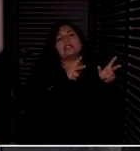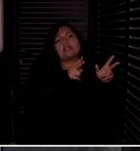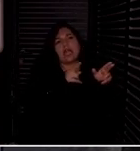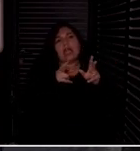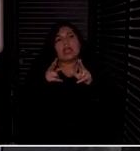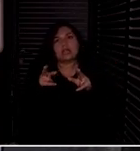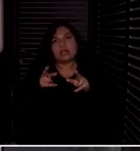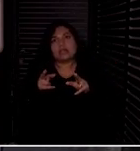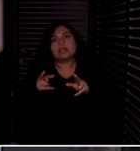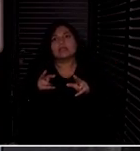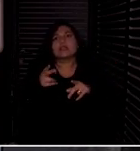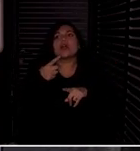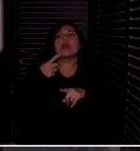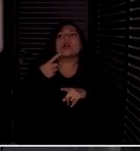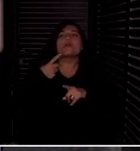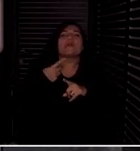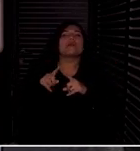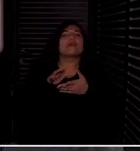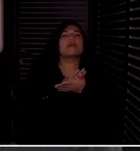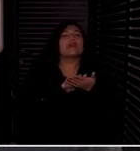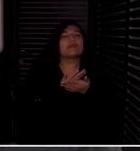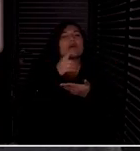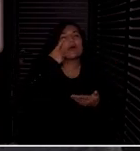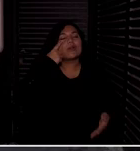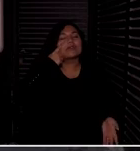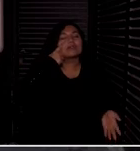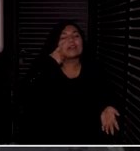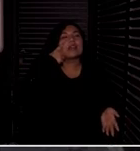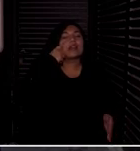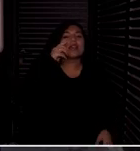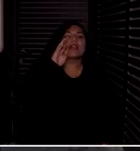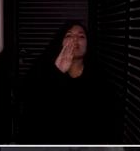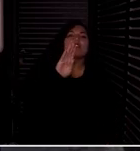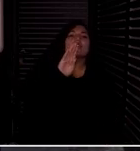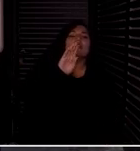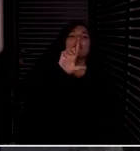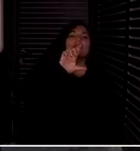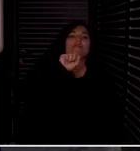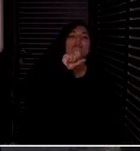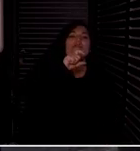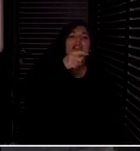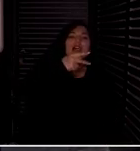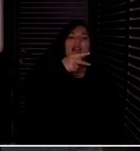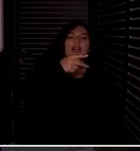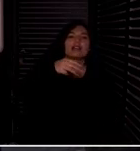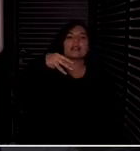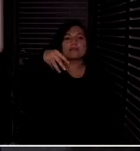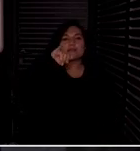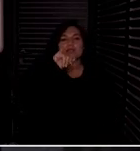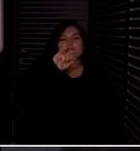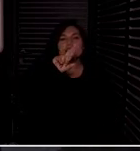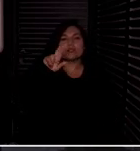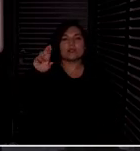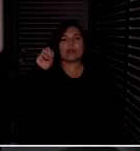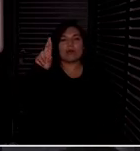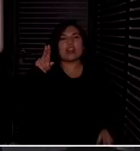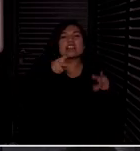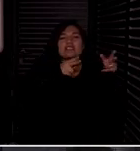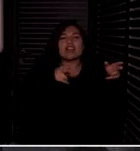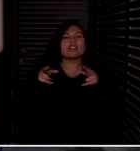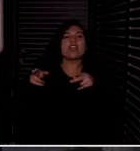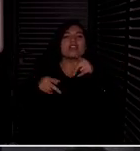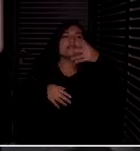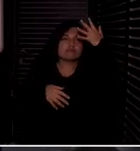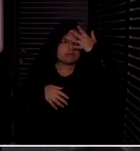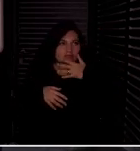experimentó de Black Mirror, cómo podemos construir co-guiones, co-creados, co-producidos, nuevas narrativas y